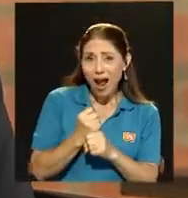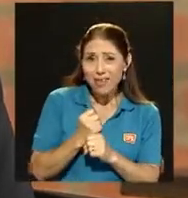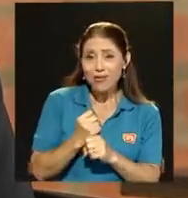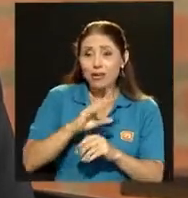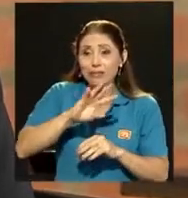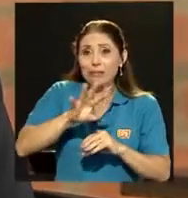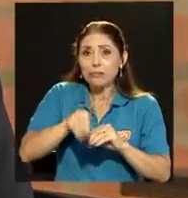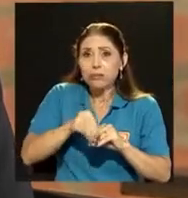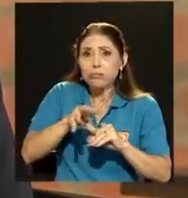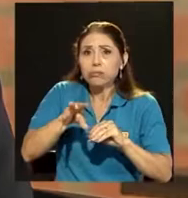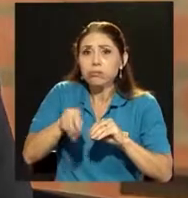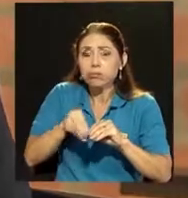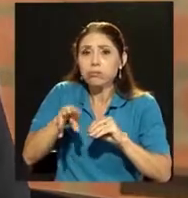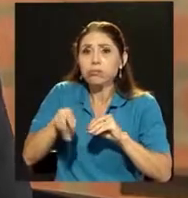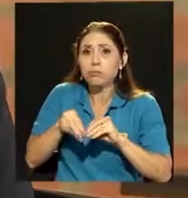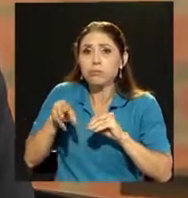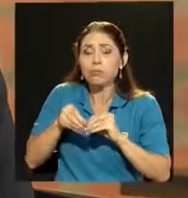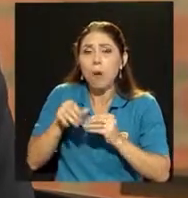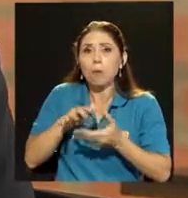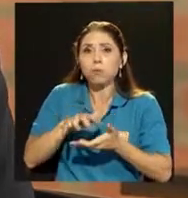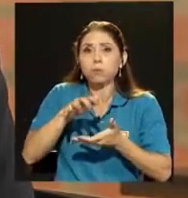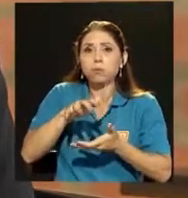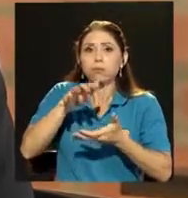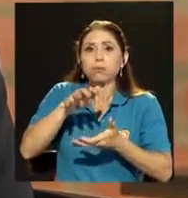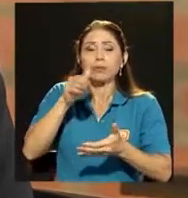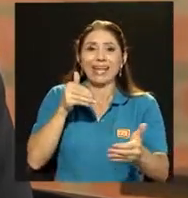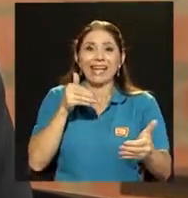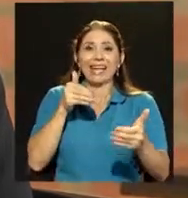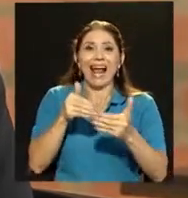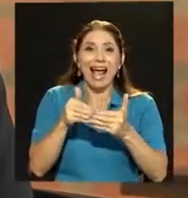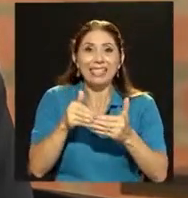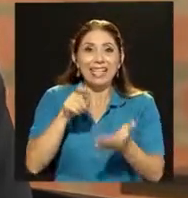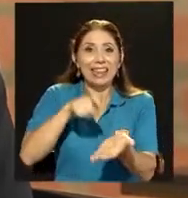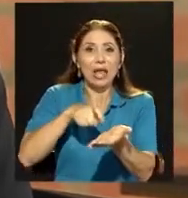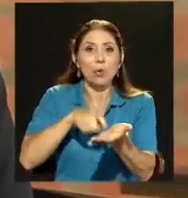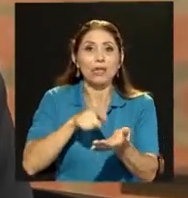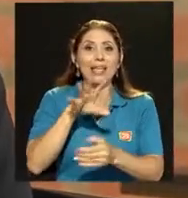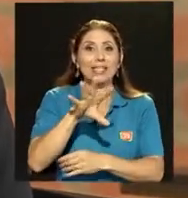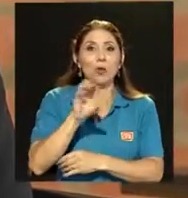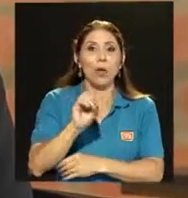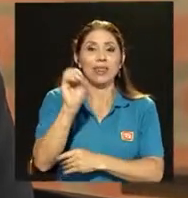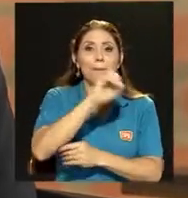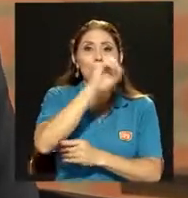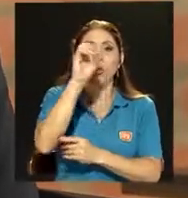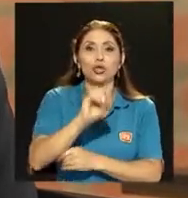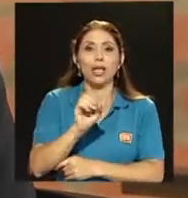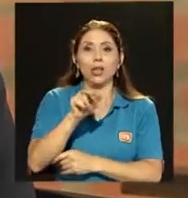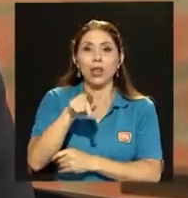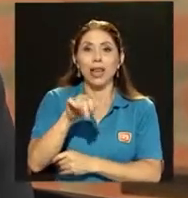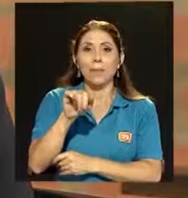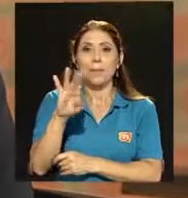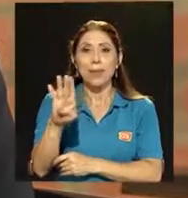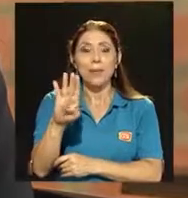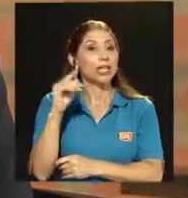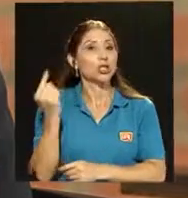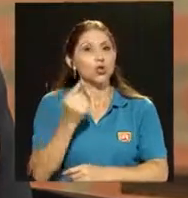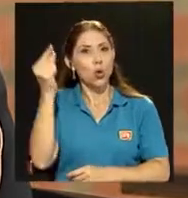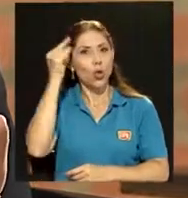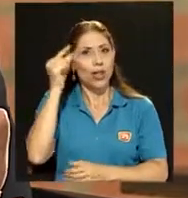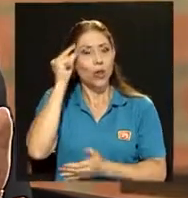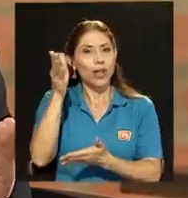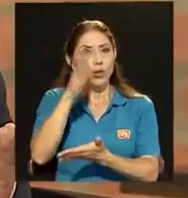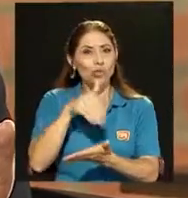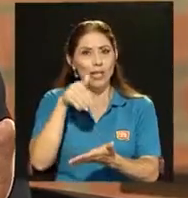nos tiene casi en un nivel de deuda del 50% del PIB solo del gobierno central. Al ser esta